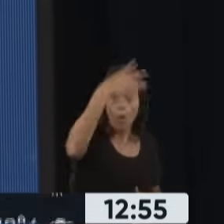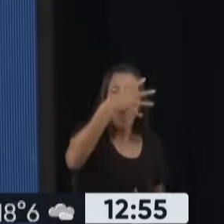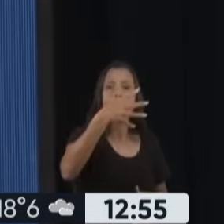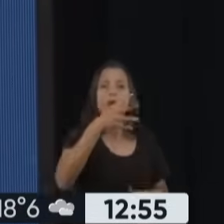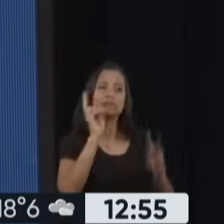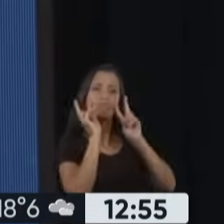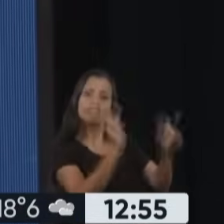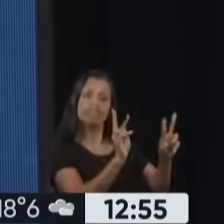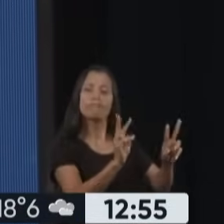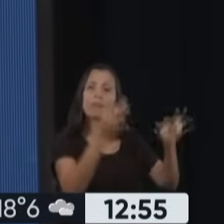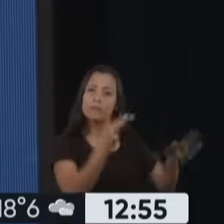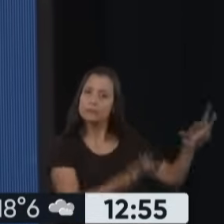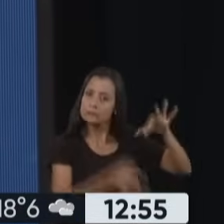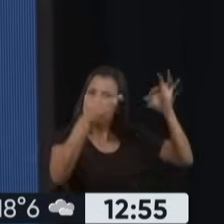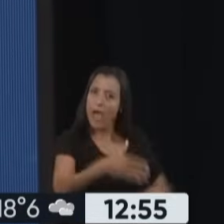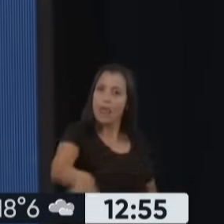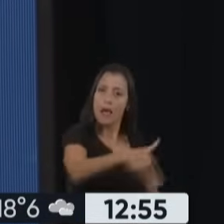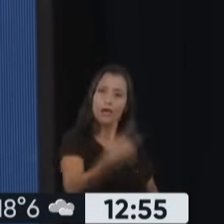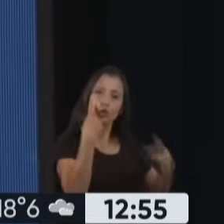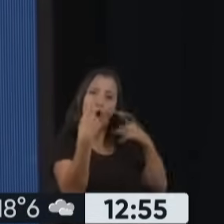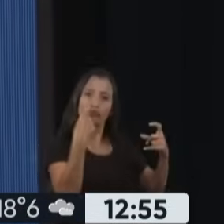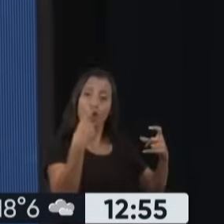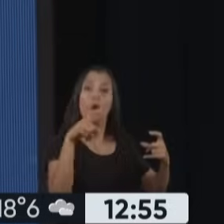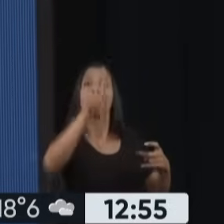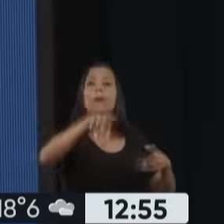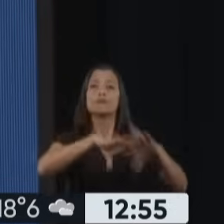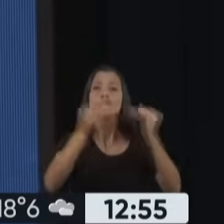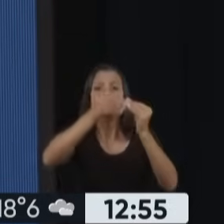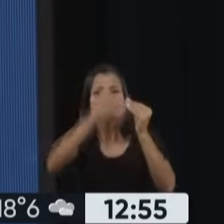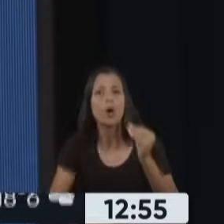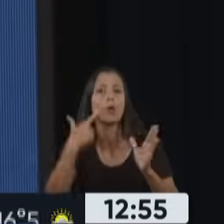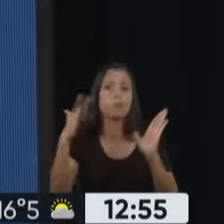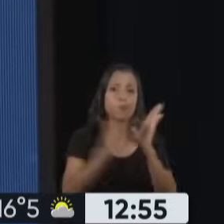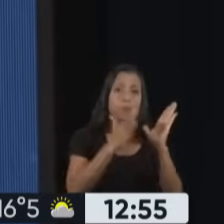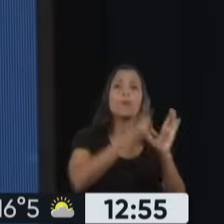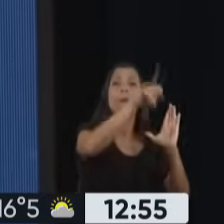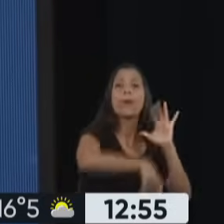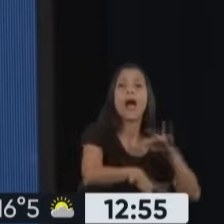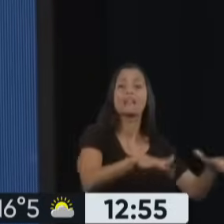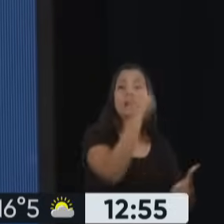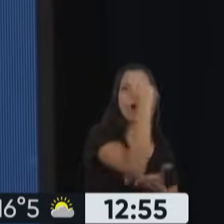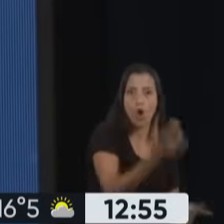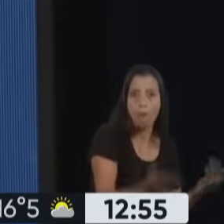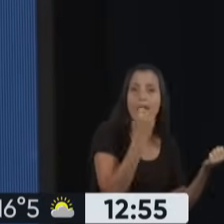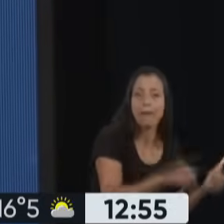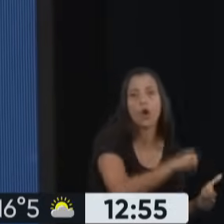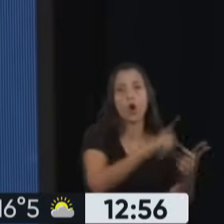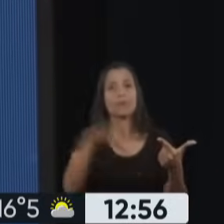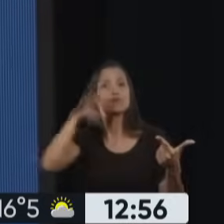calle, esa mejora de la actividad, mejora del empleo, mejora de los salarios